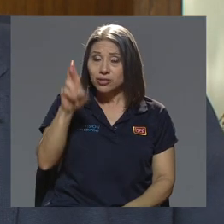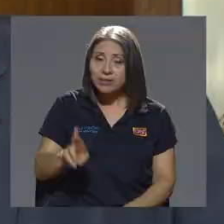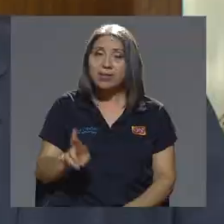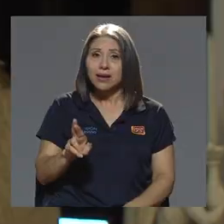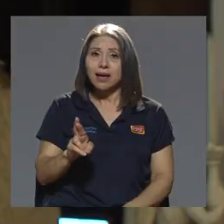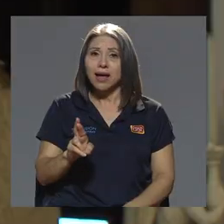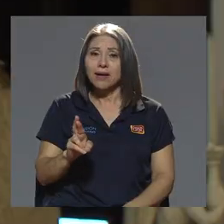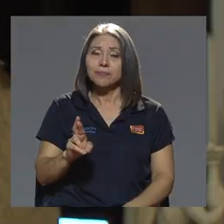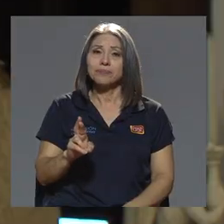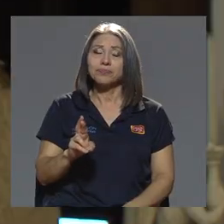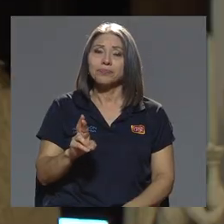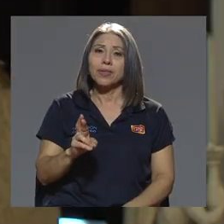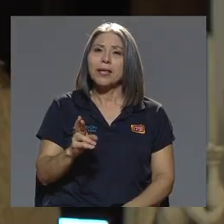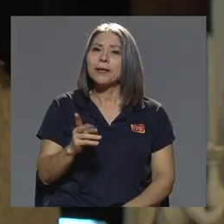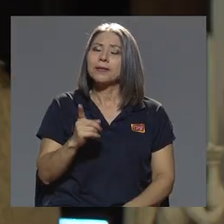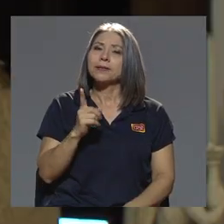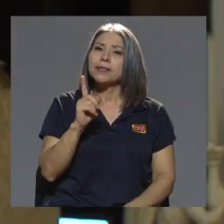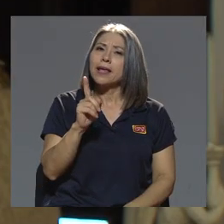tiene